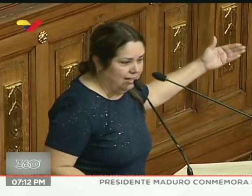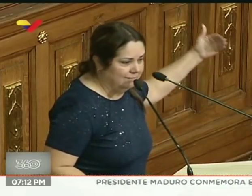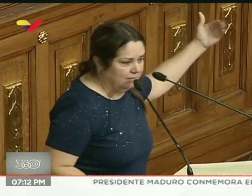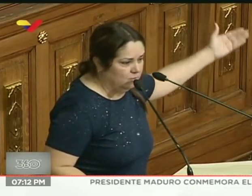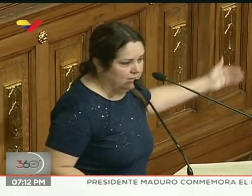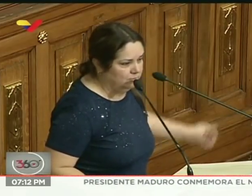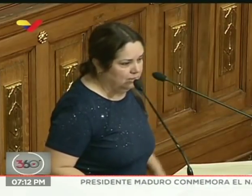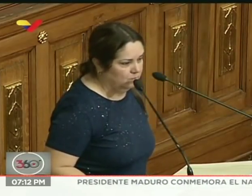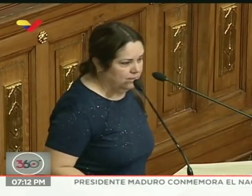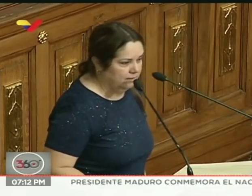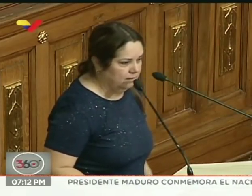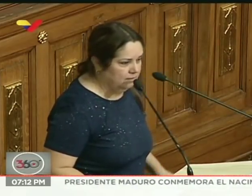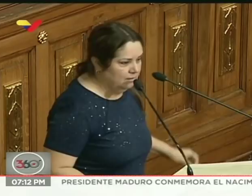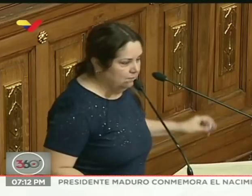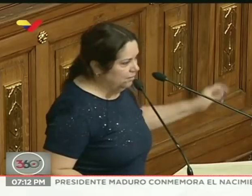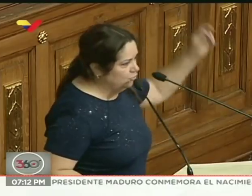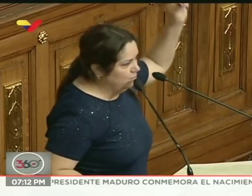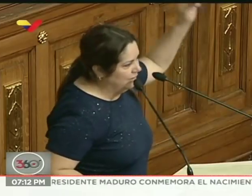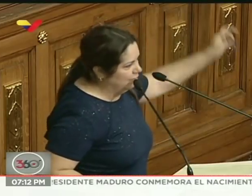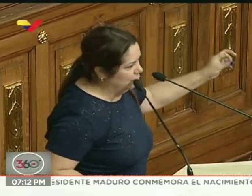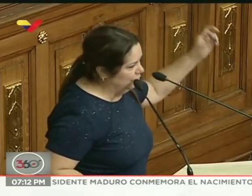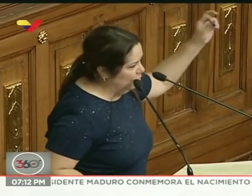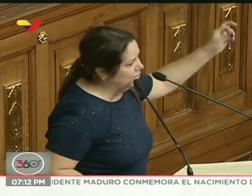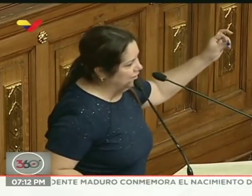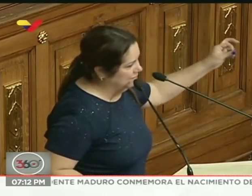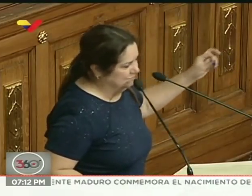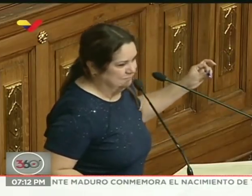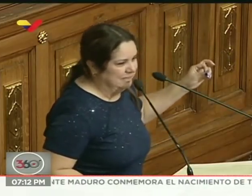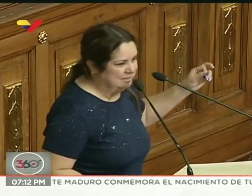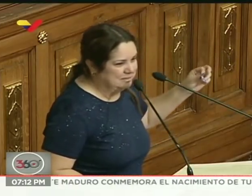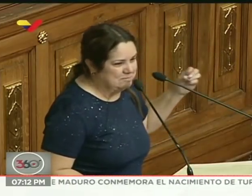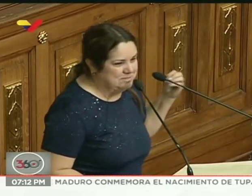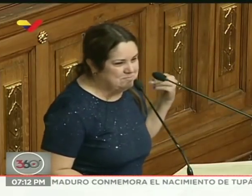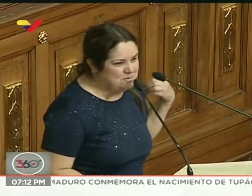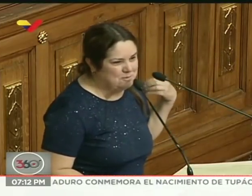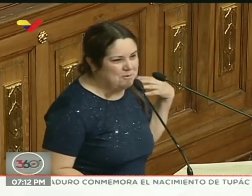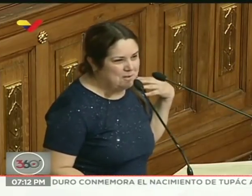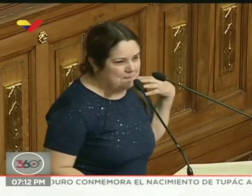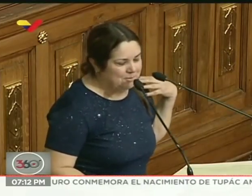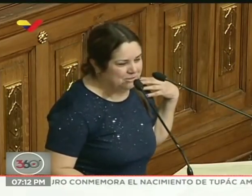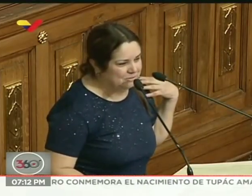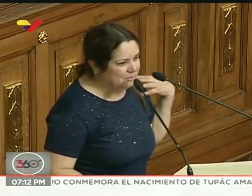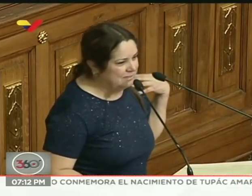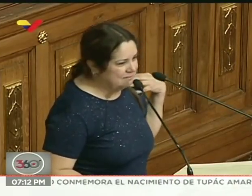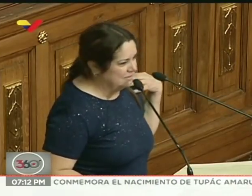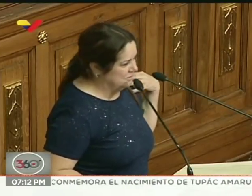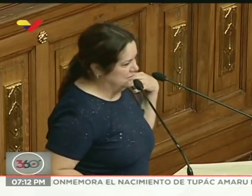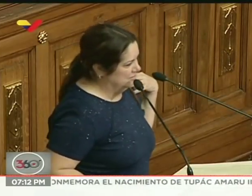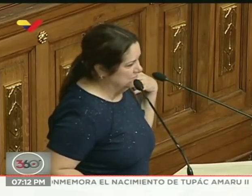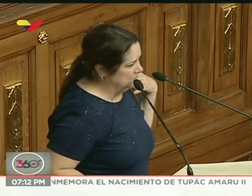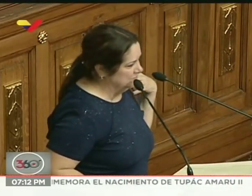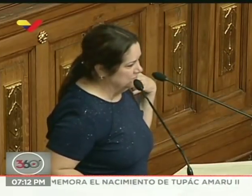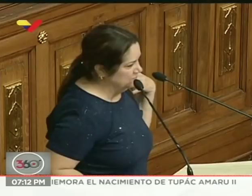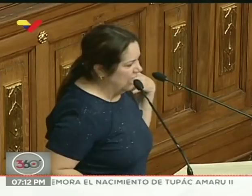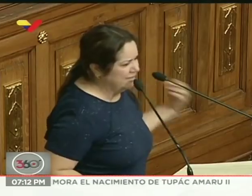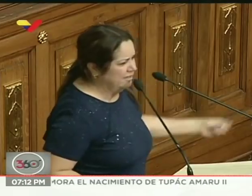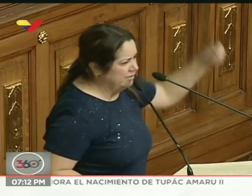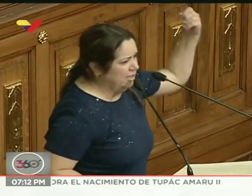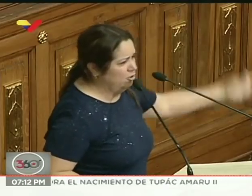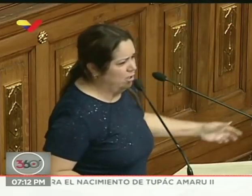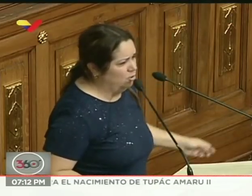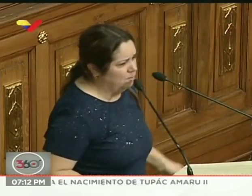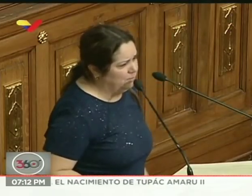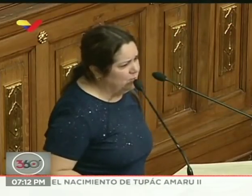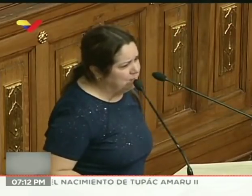El capitán nos retiró hasta el comando de la Guardia. Mire otro milagro de Dios, que el mismo protector del Táchira, a